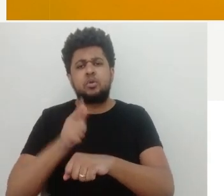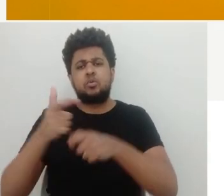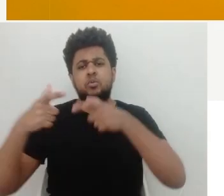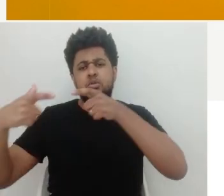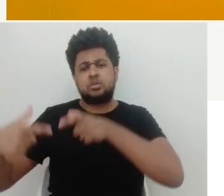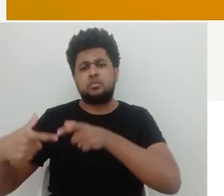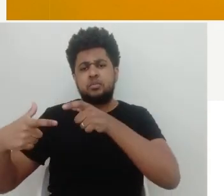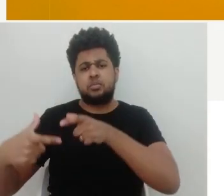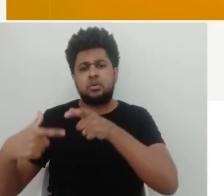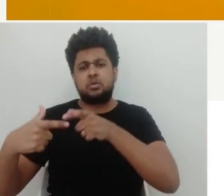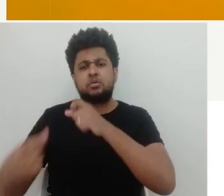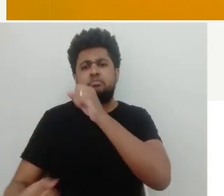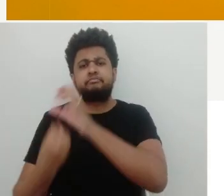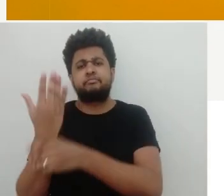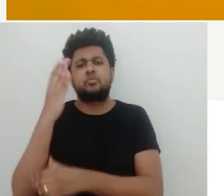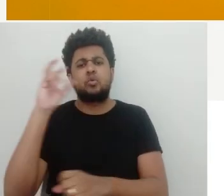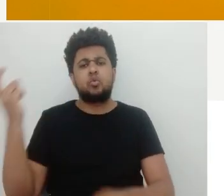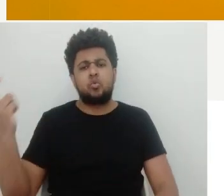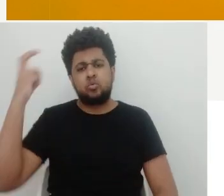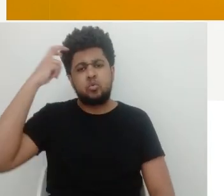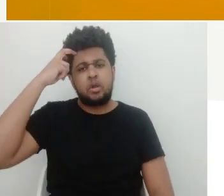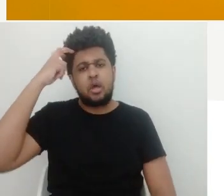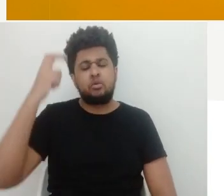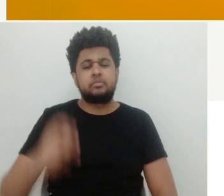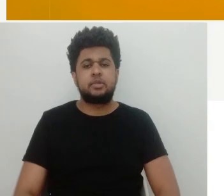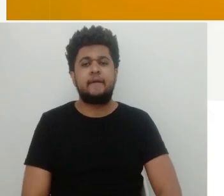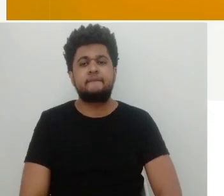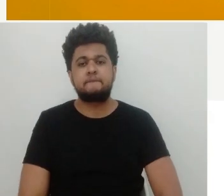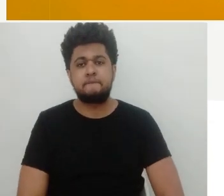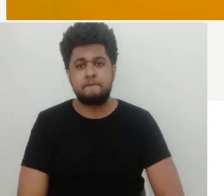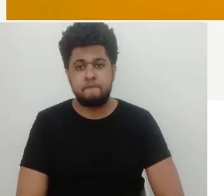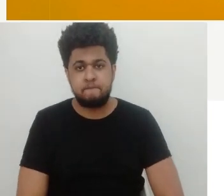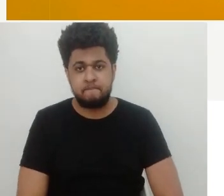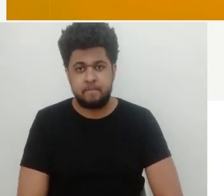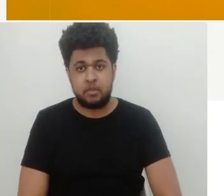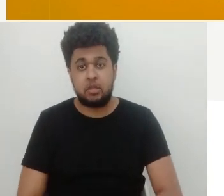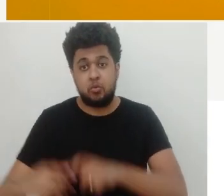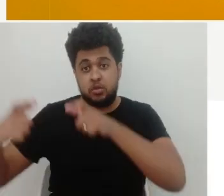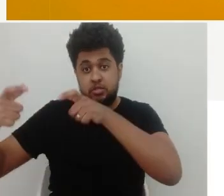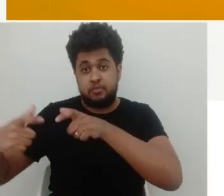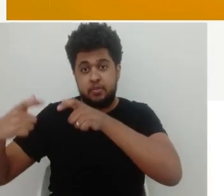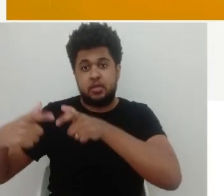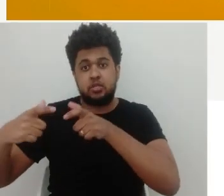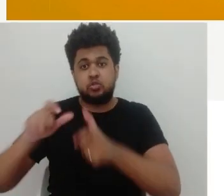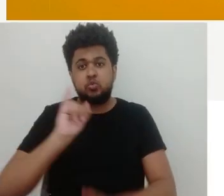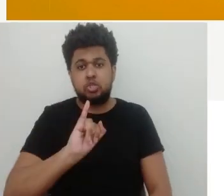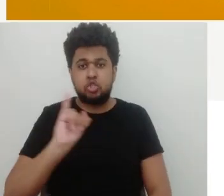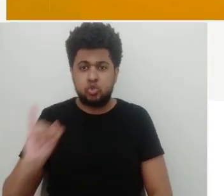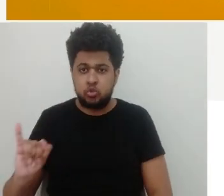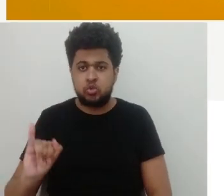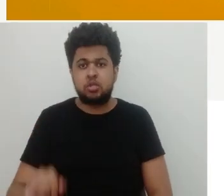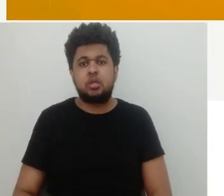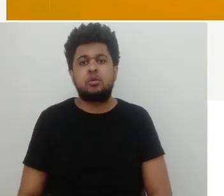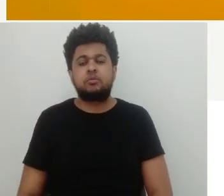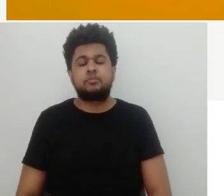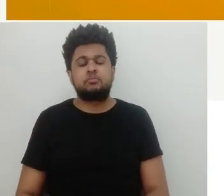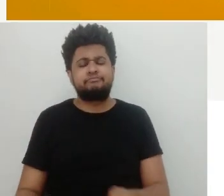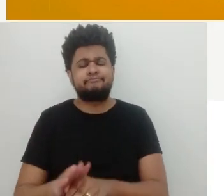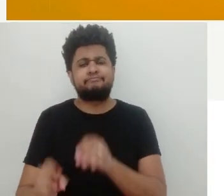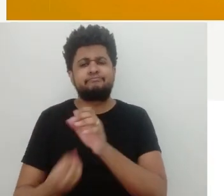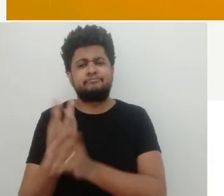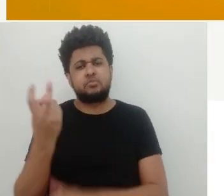un espacio institucional. Llegué a los estudios culturales a través de profesoras y profesores de distintas